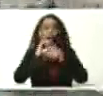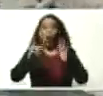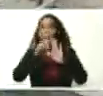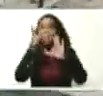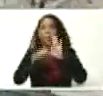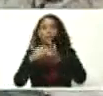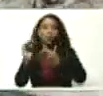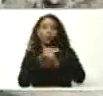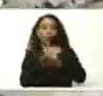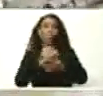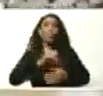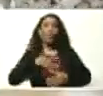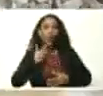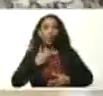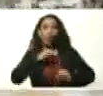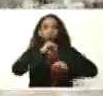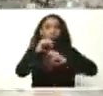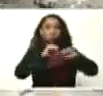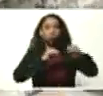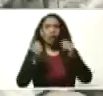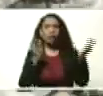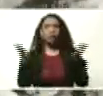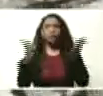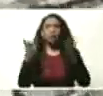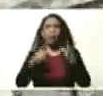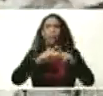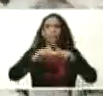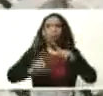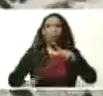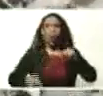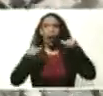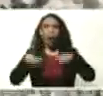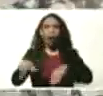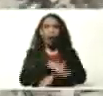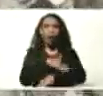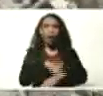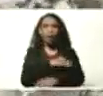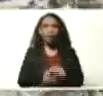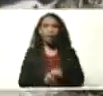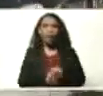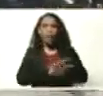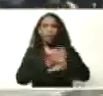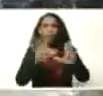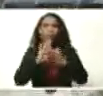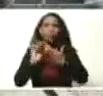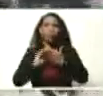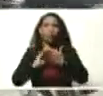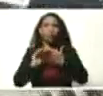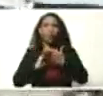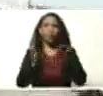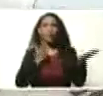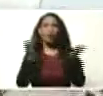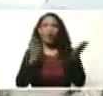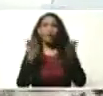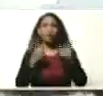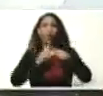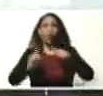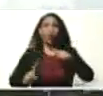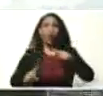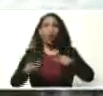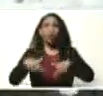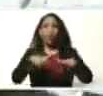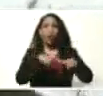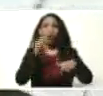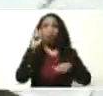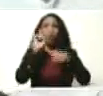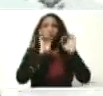podremos energizar con el servicio eléctrico esta calle. Ya la recuperación del servicio eléctrico en la zona es de